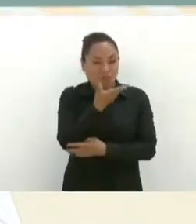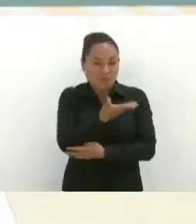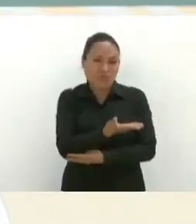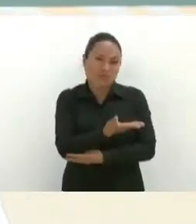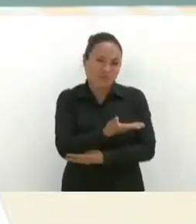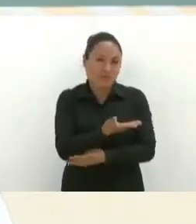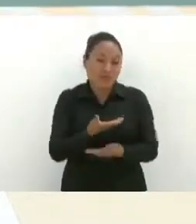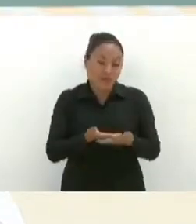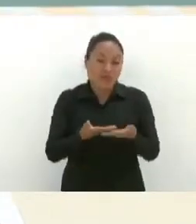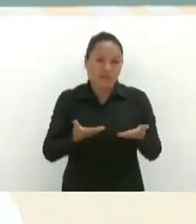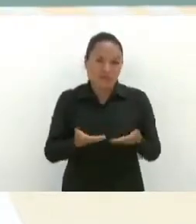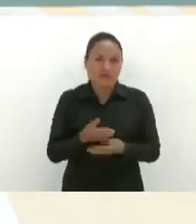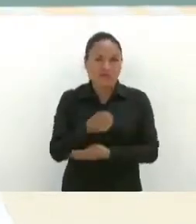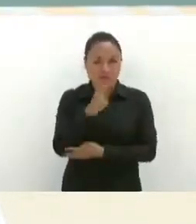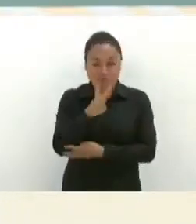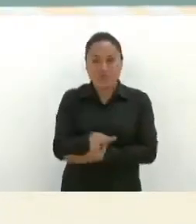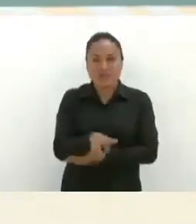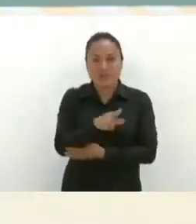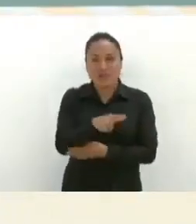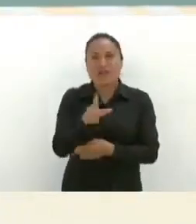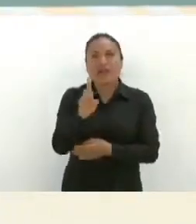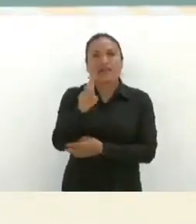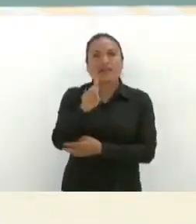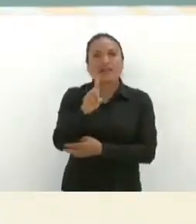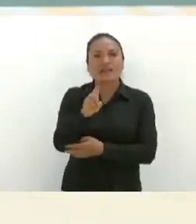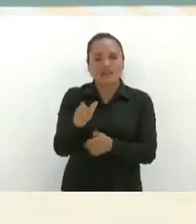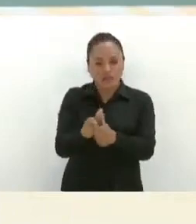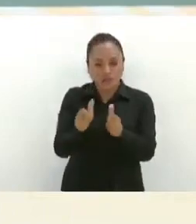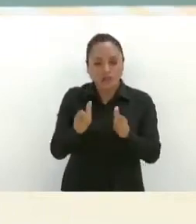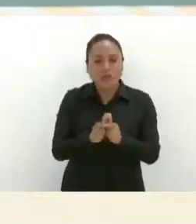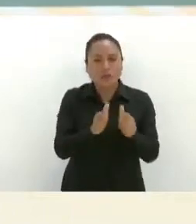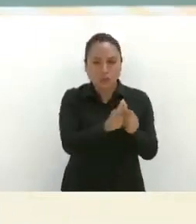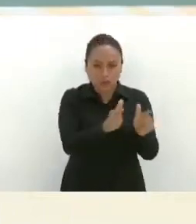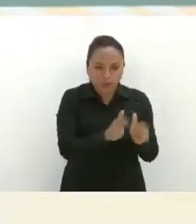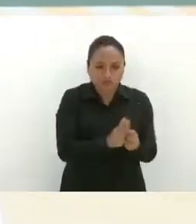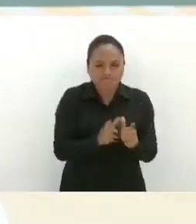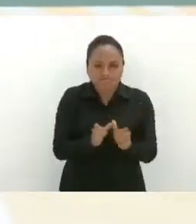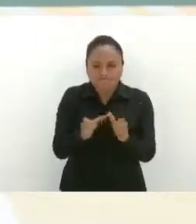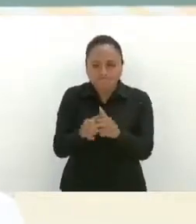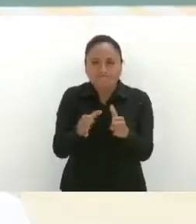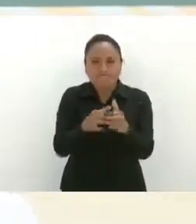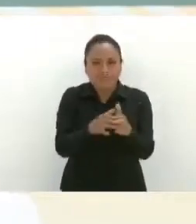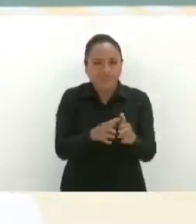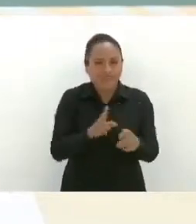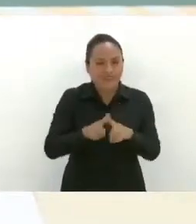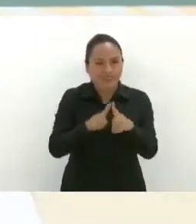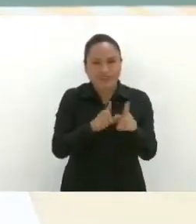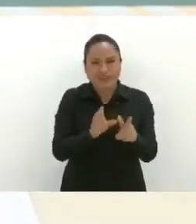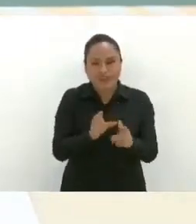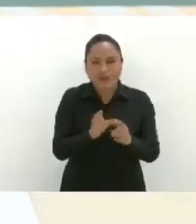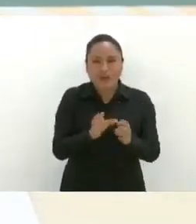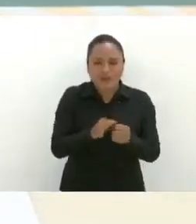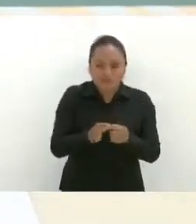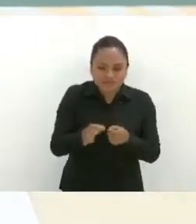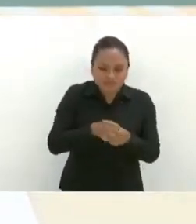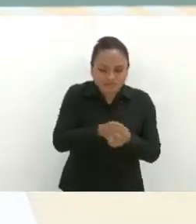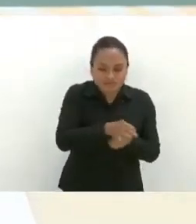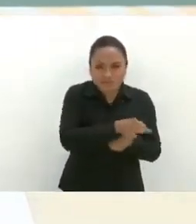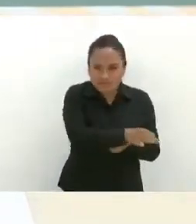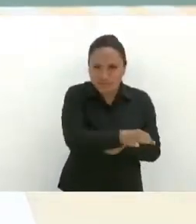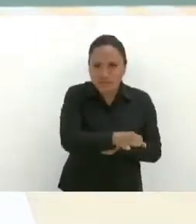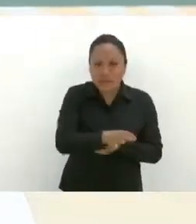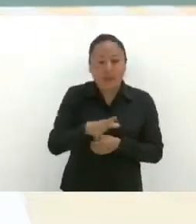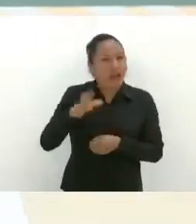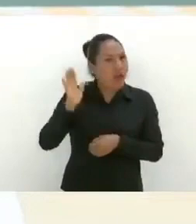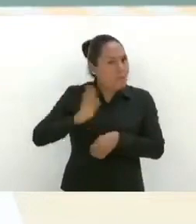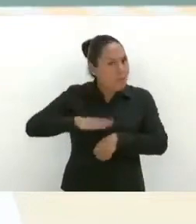Si es cierto que son 30 bandas beneficiarias ahorita Pero Afortunadamente en el estado de Oaxaca Son